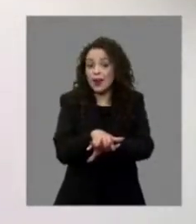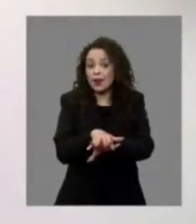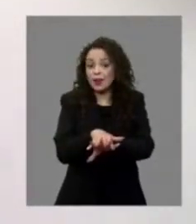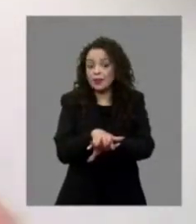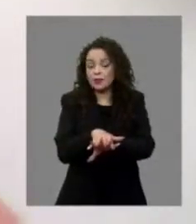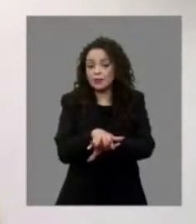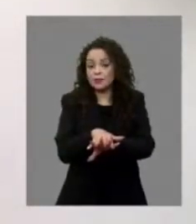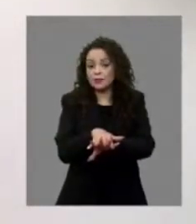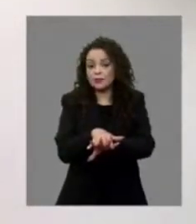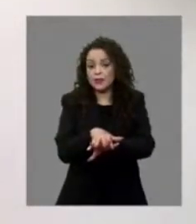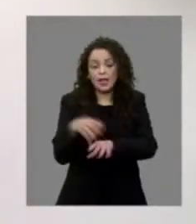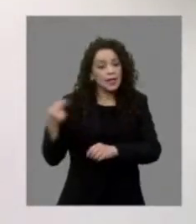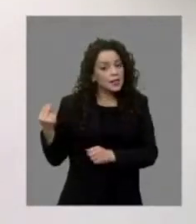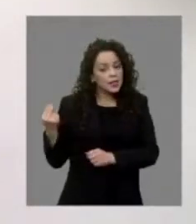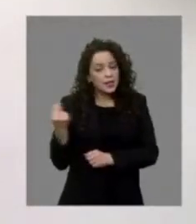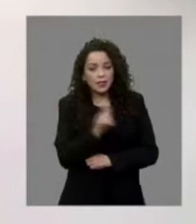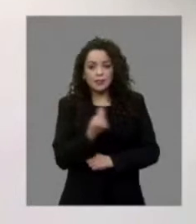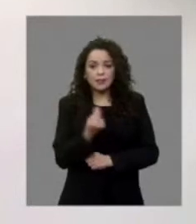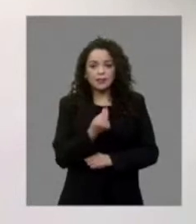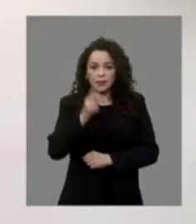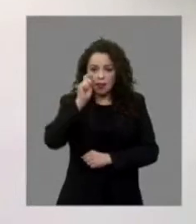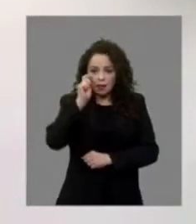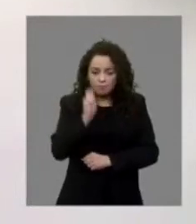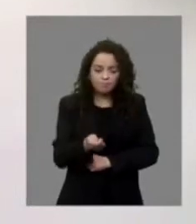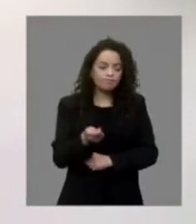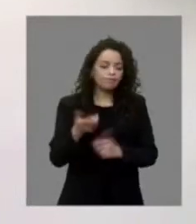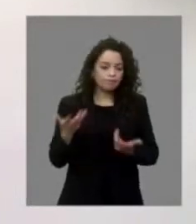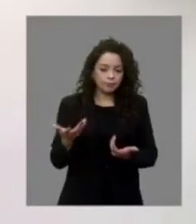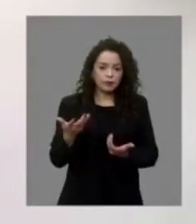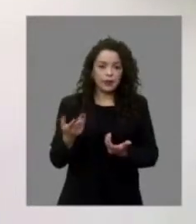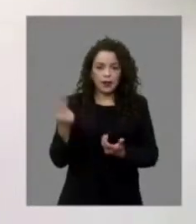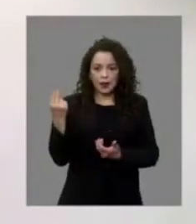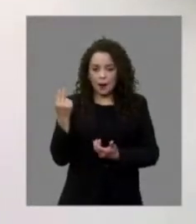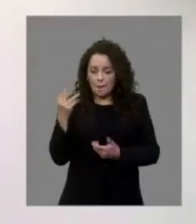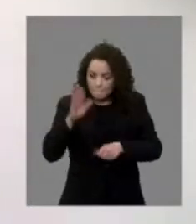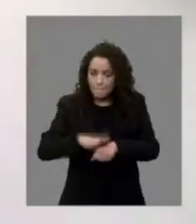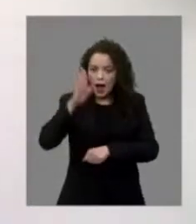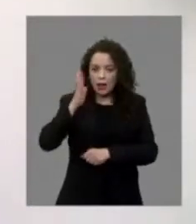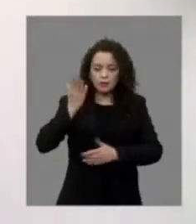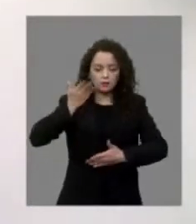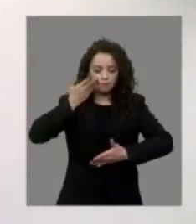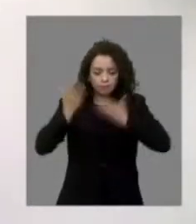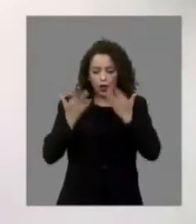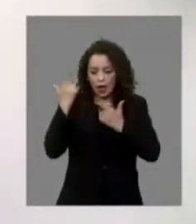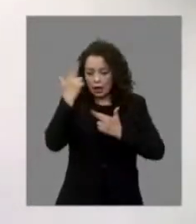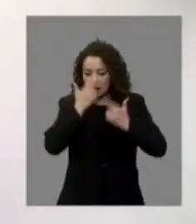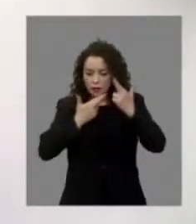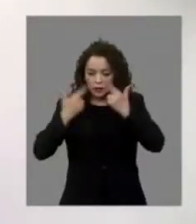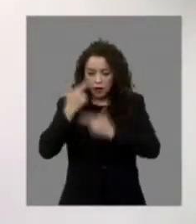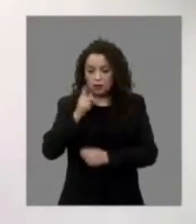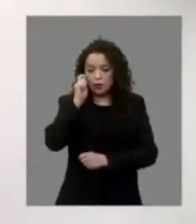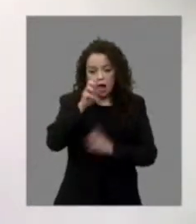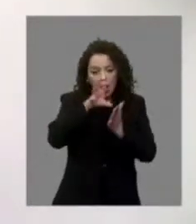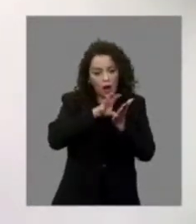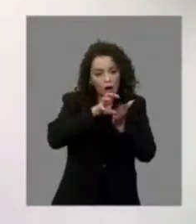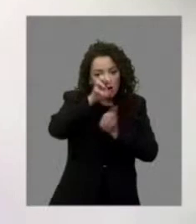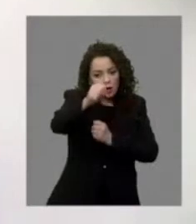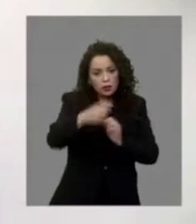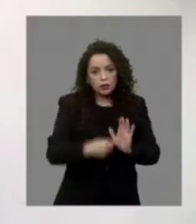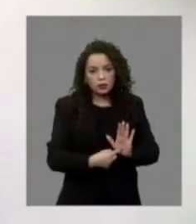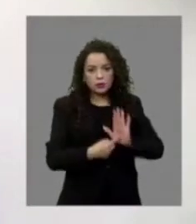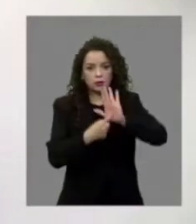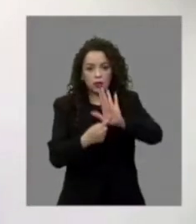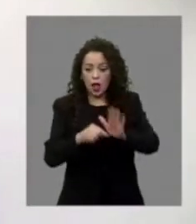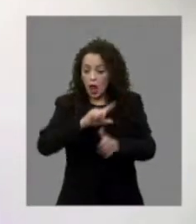y del estudio de la constitucionalidad, por ejemplo, lo vimos en segunda sala, de la Ley